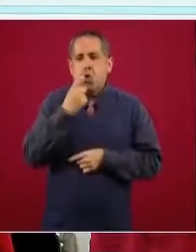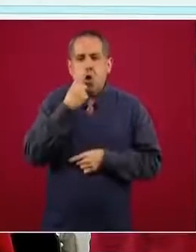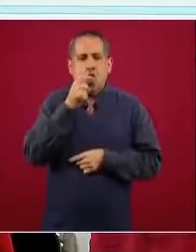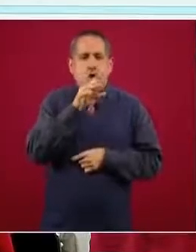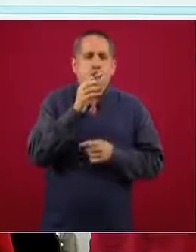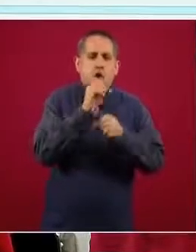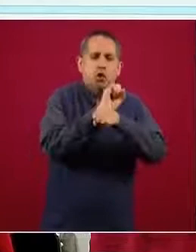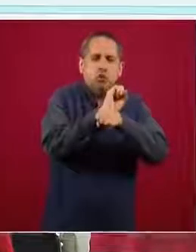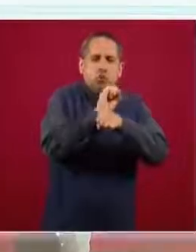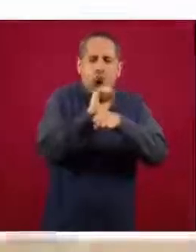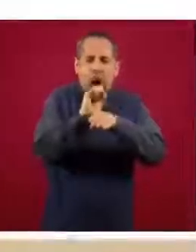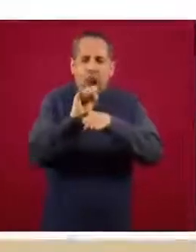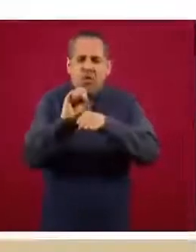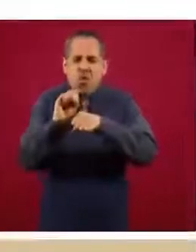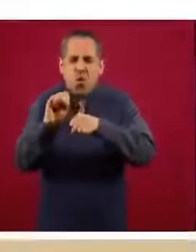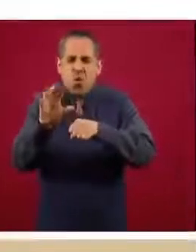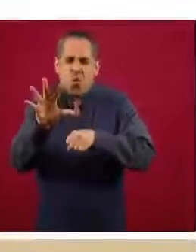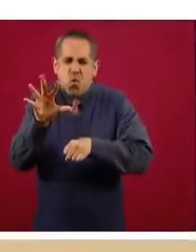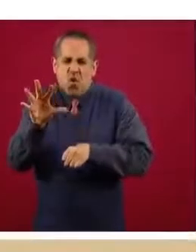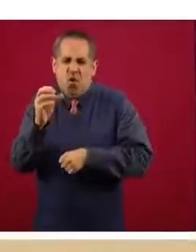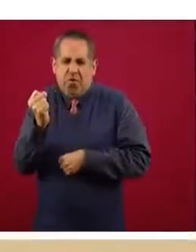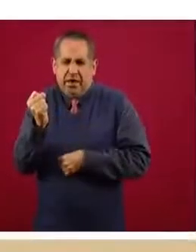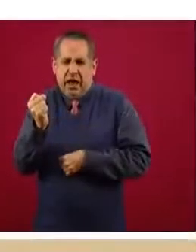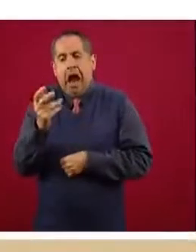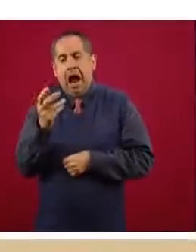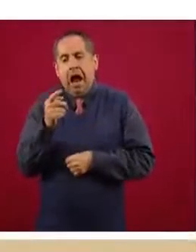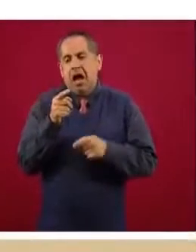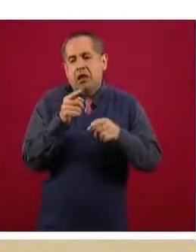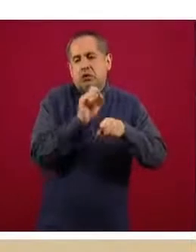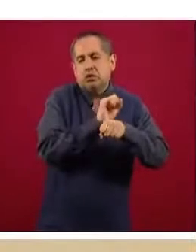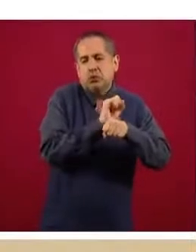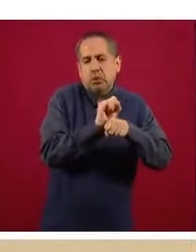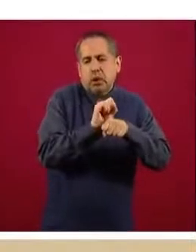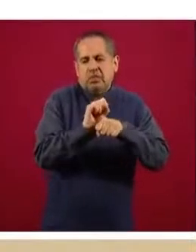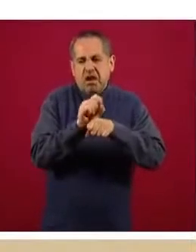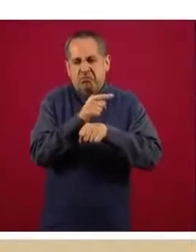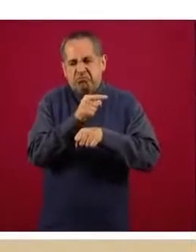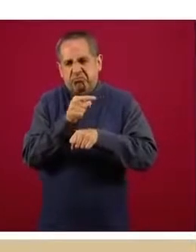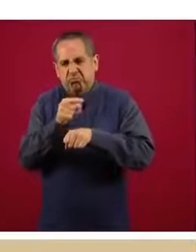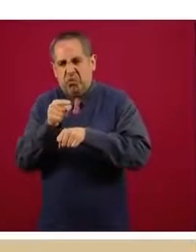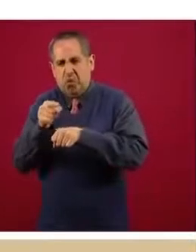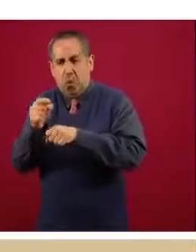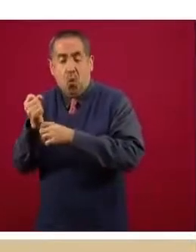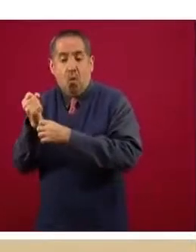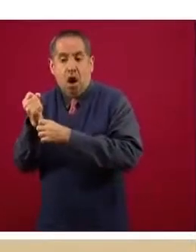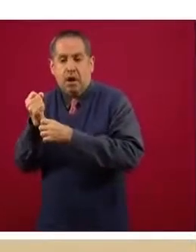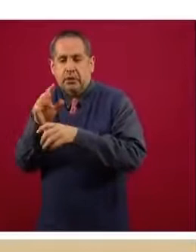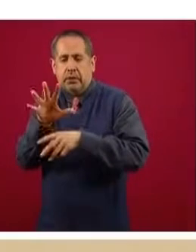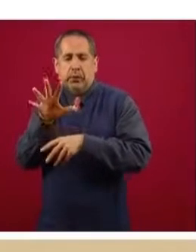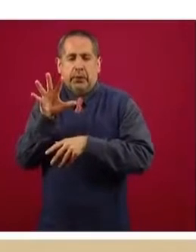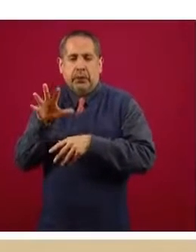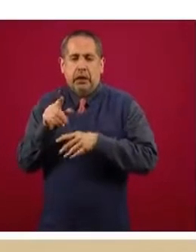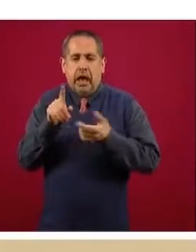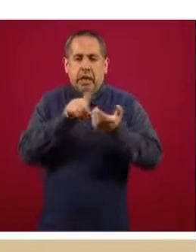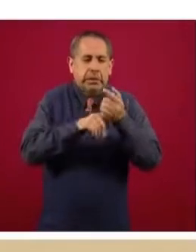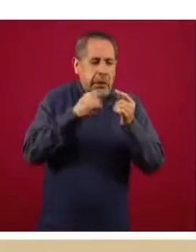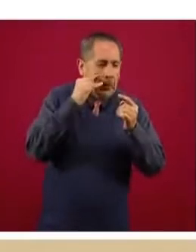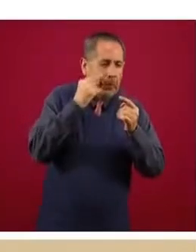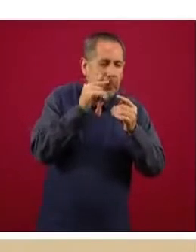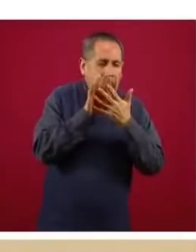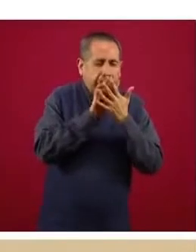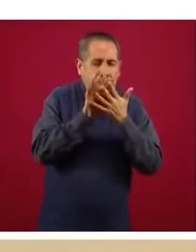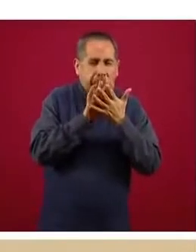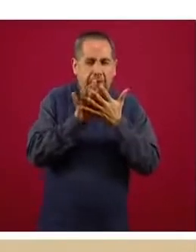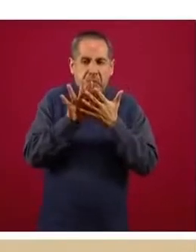rojo, ¿no? Partimos desde colores muy tenues que prácticamente no se perciben mucho hasta